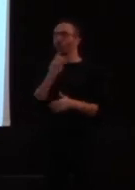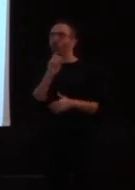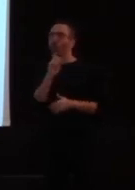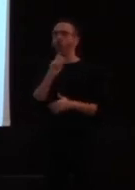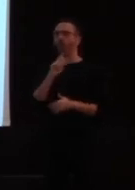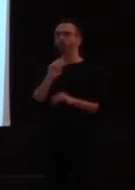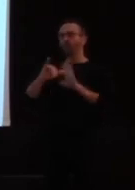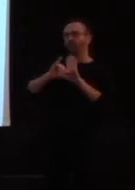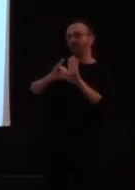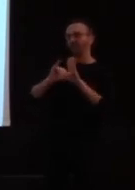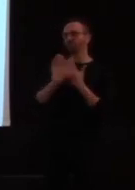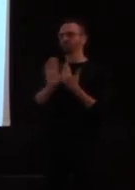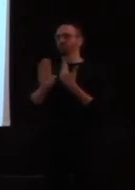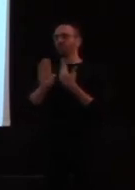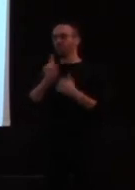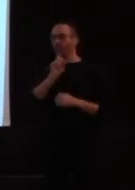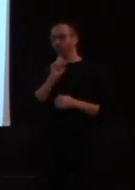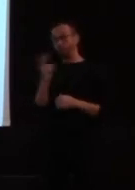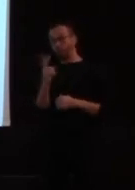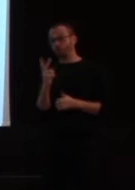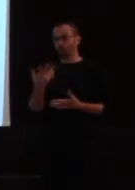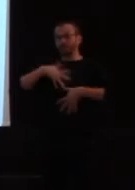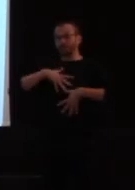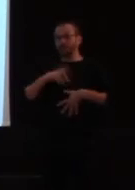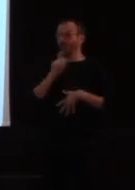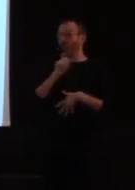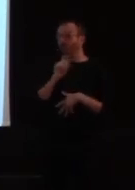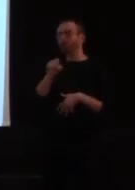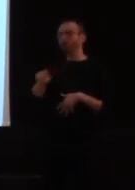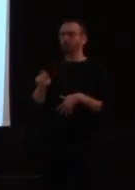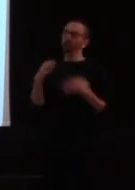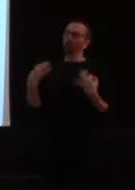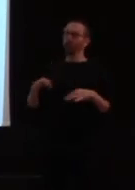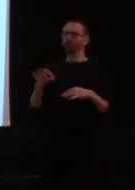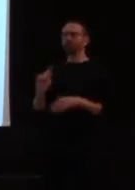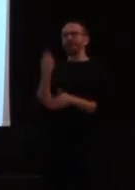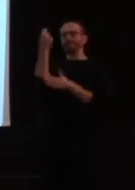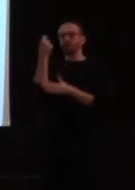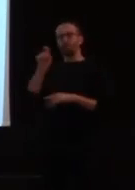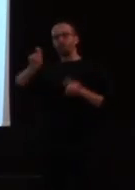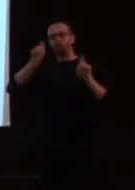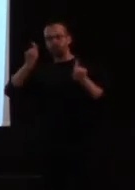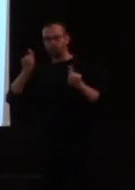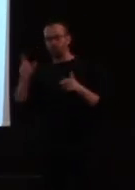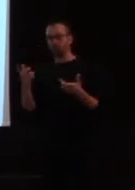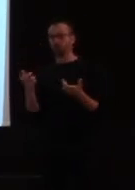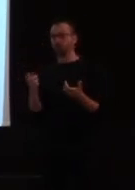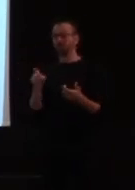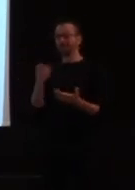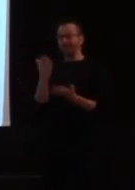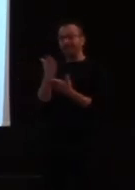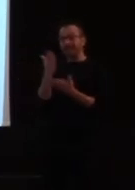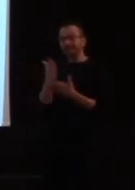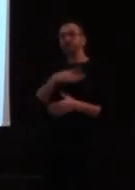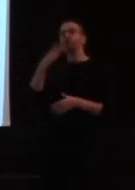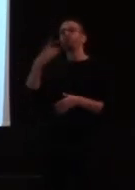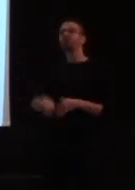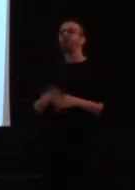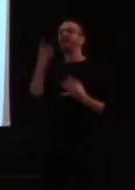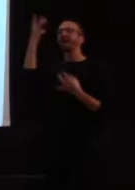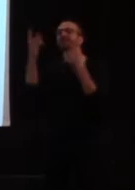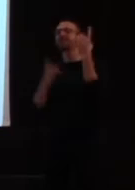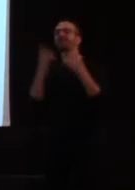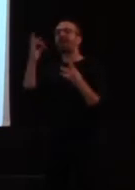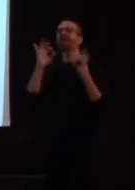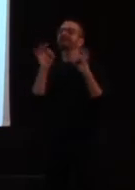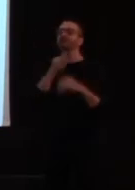docentes y también nos permite, cuando tenemos esta comodidad en clase, poder hacer actividades orales.